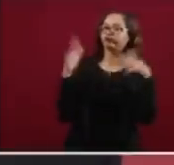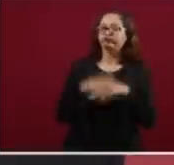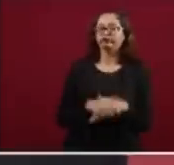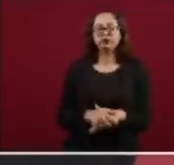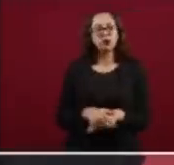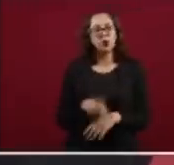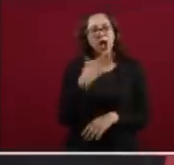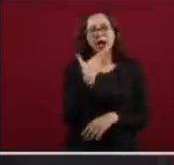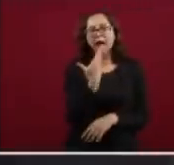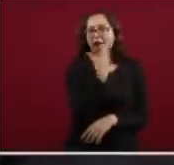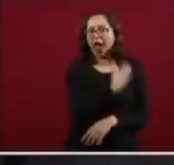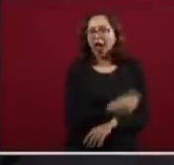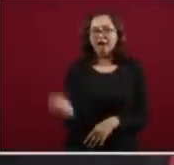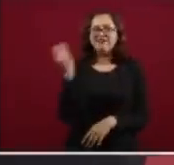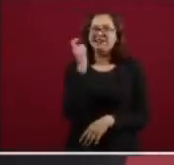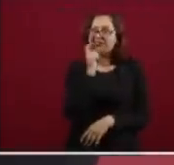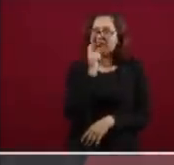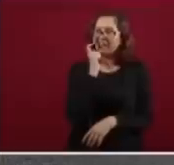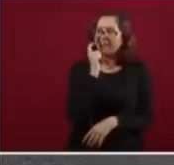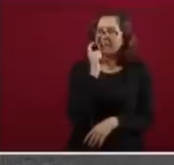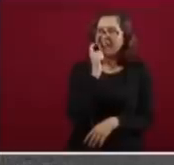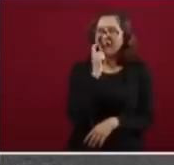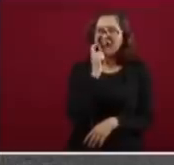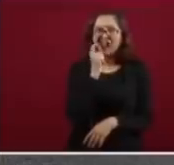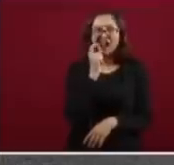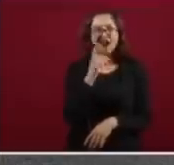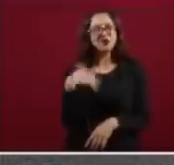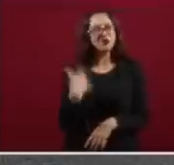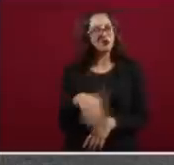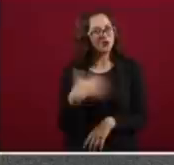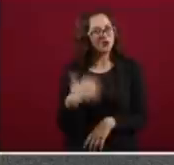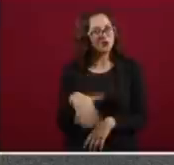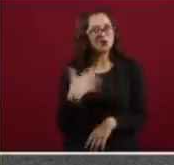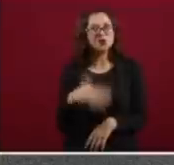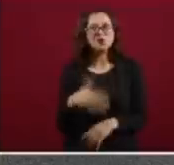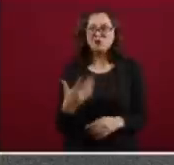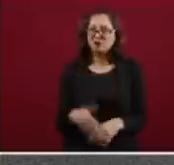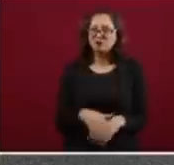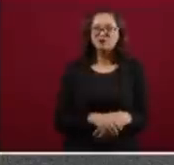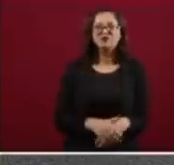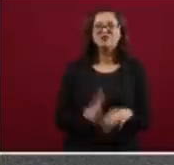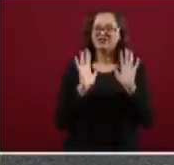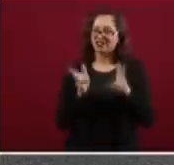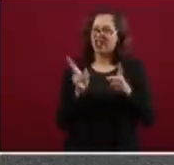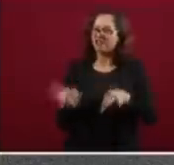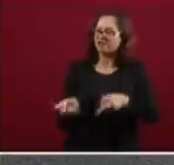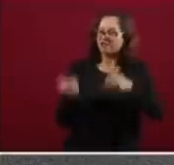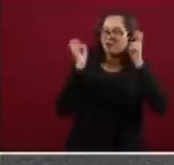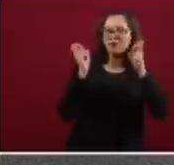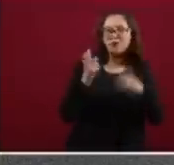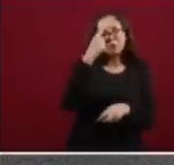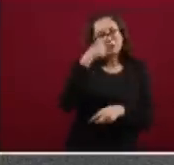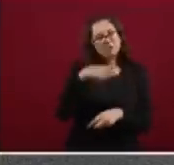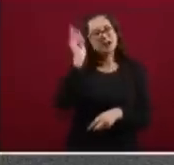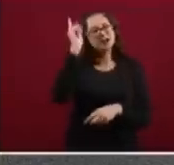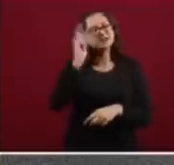hábil que viví yo ya trans o